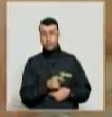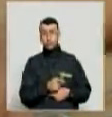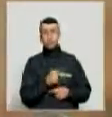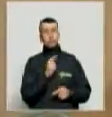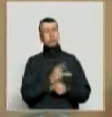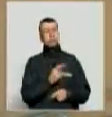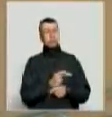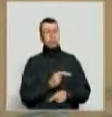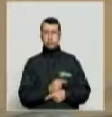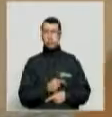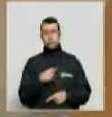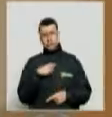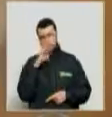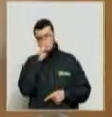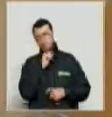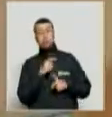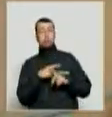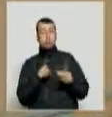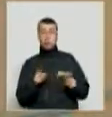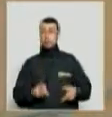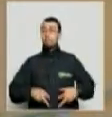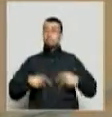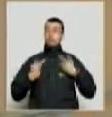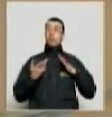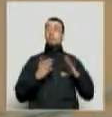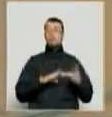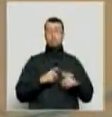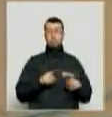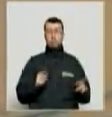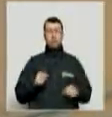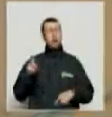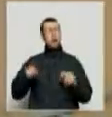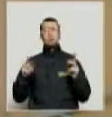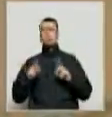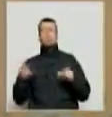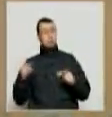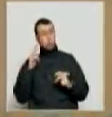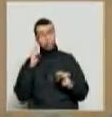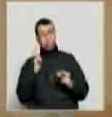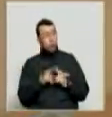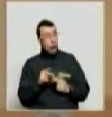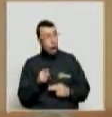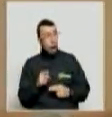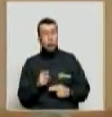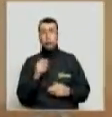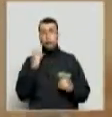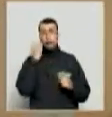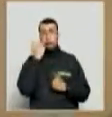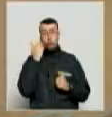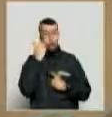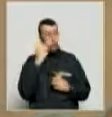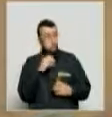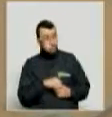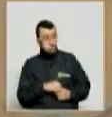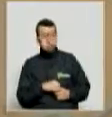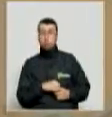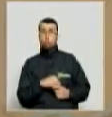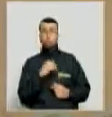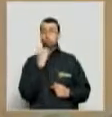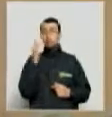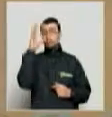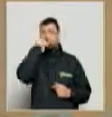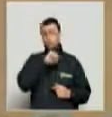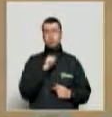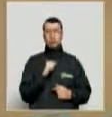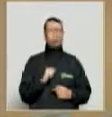la diferencia muchas veces entre la vida y la muerte. Muchos pacientes desconocen de que tienen una patología cardiovascular porque lamentablemente todas